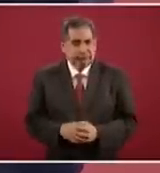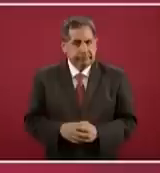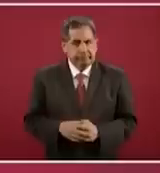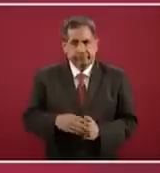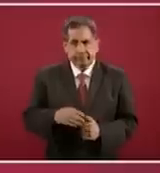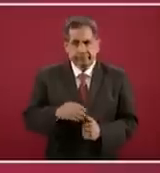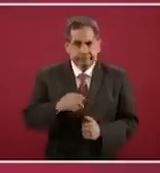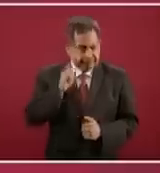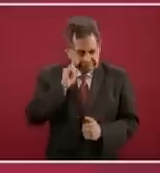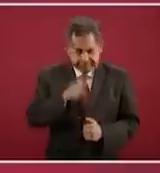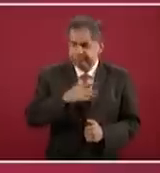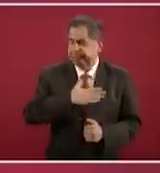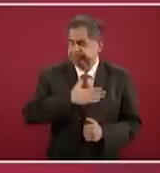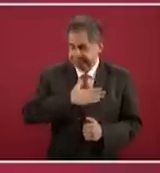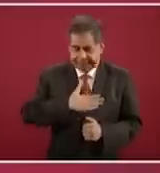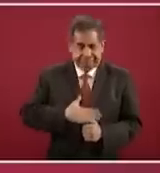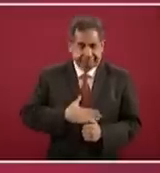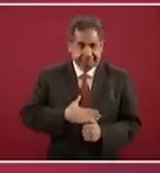sin